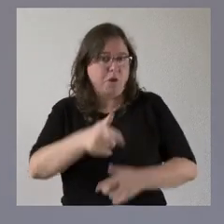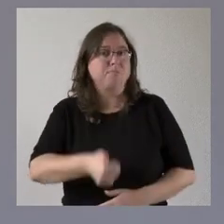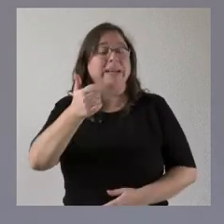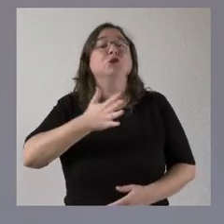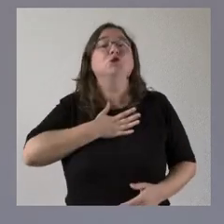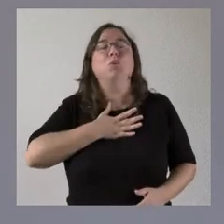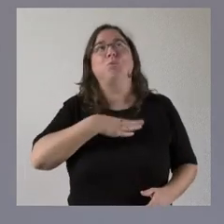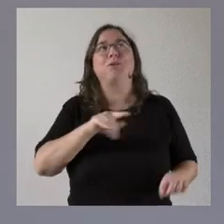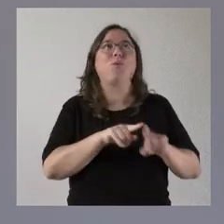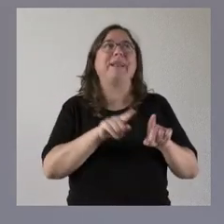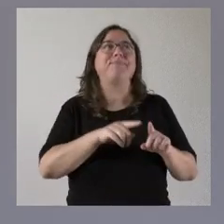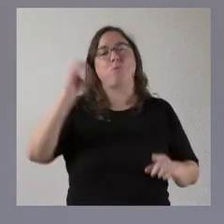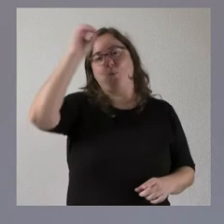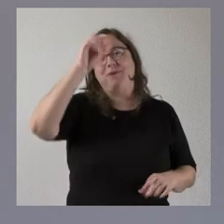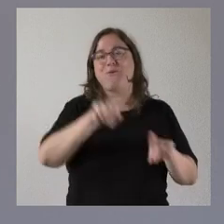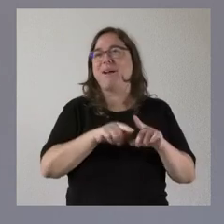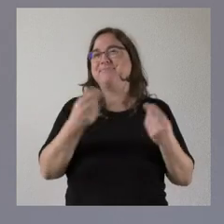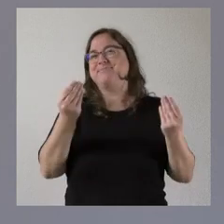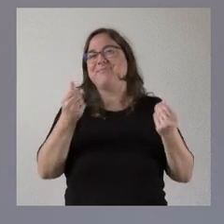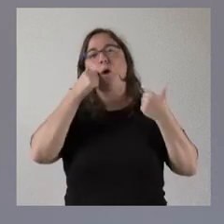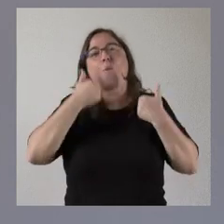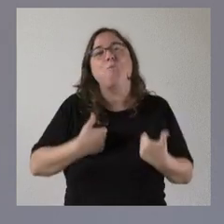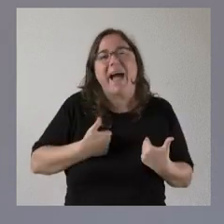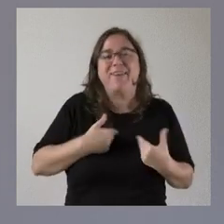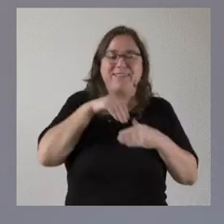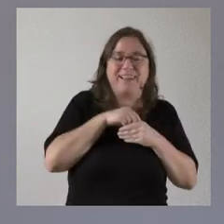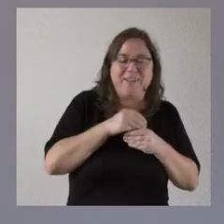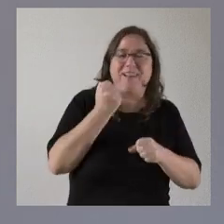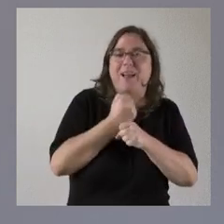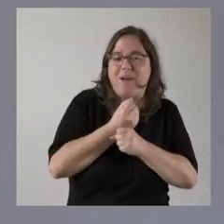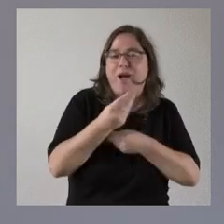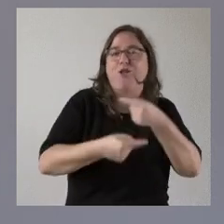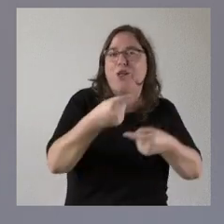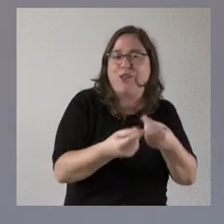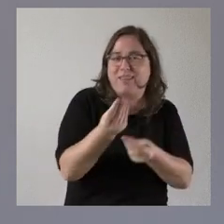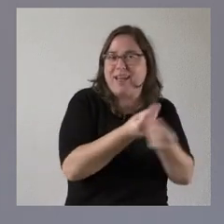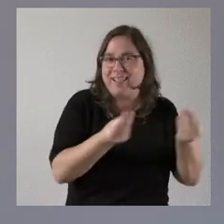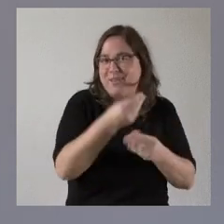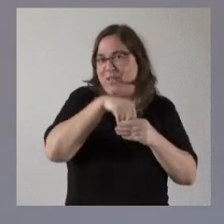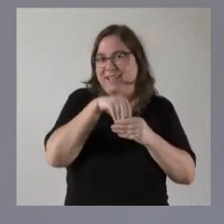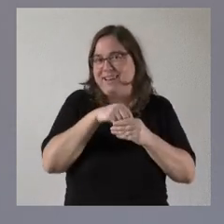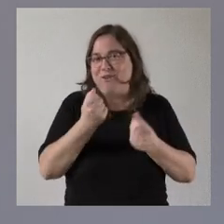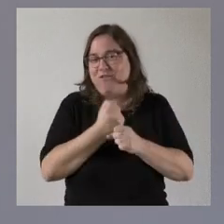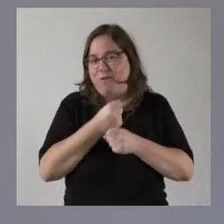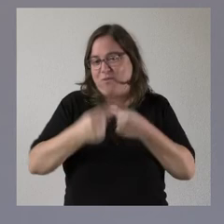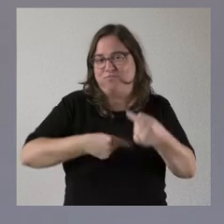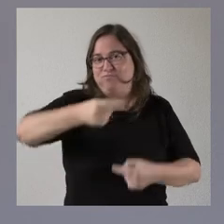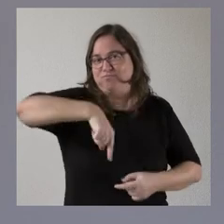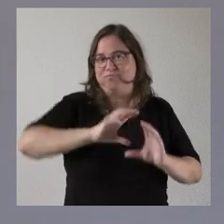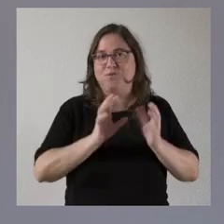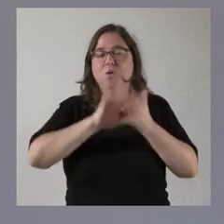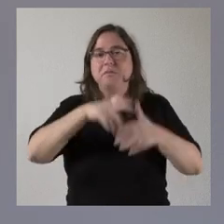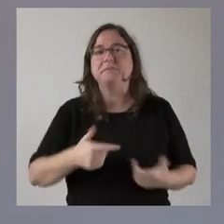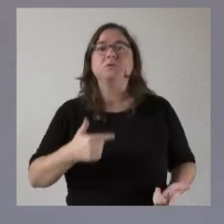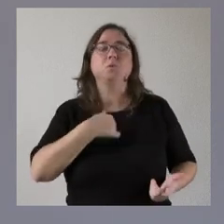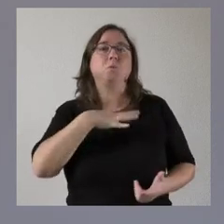es en el aspecto interior más humano a lo mejor el que ustedes no conocen el día a día y la vida interna del trabajo que aquí se